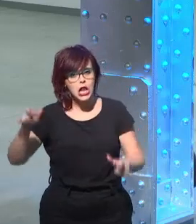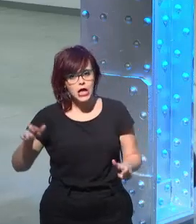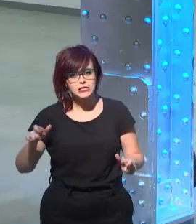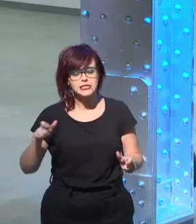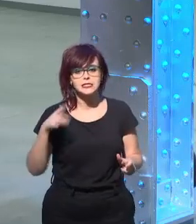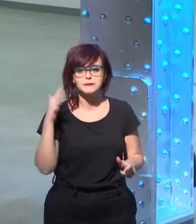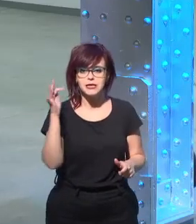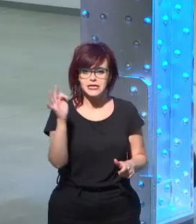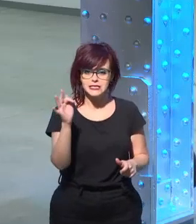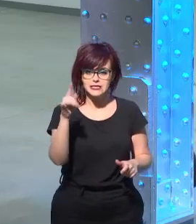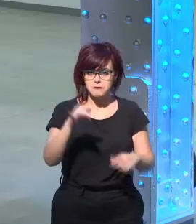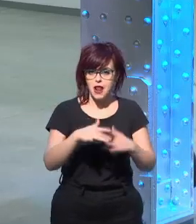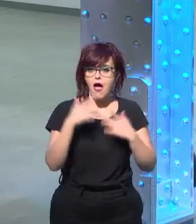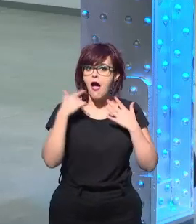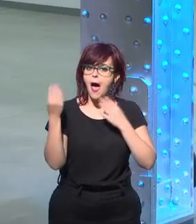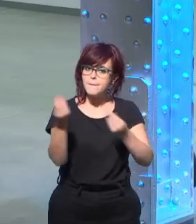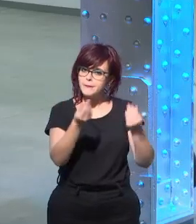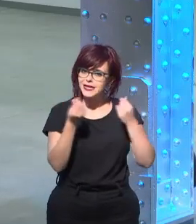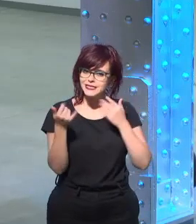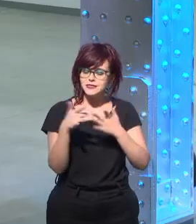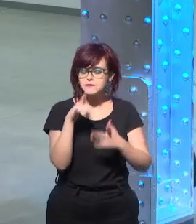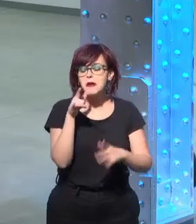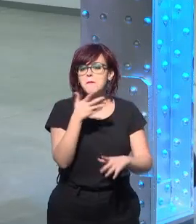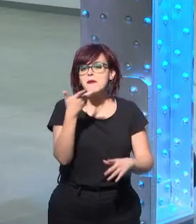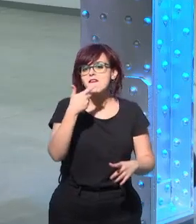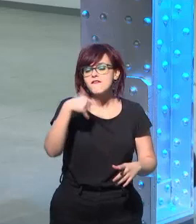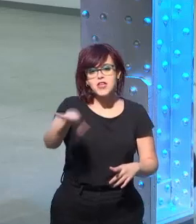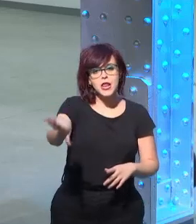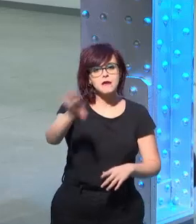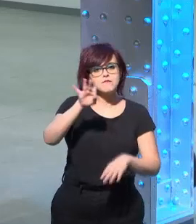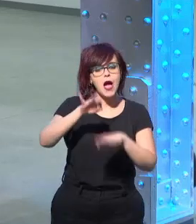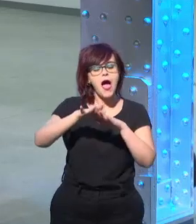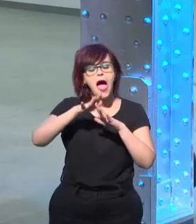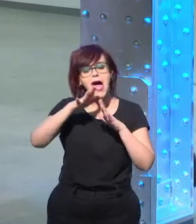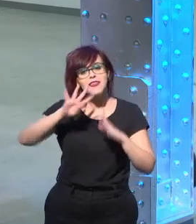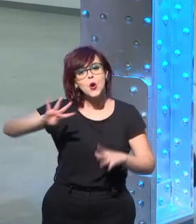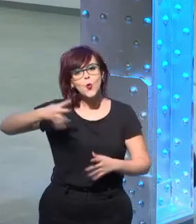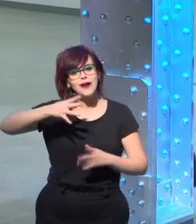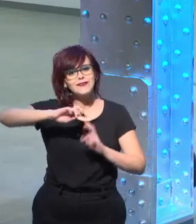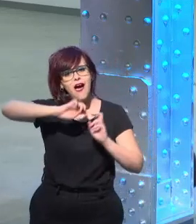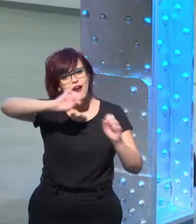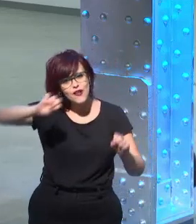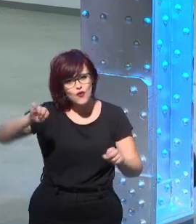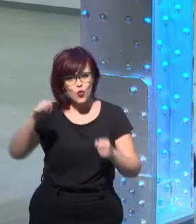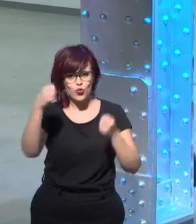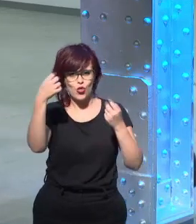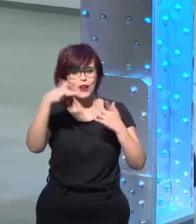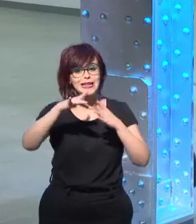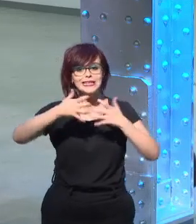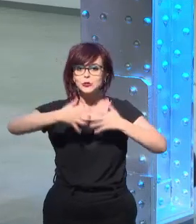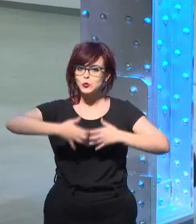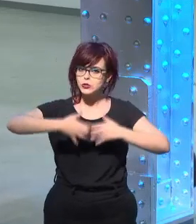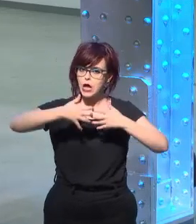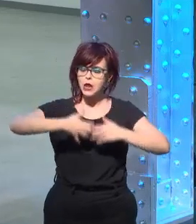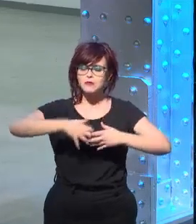o ambientes donde se prefiere hablar de una cuarta revolución industrial. Yo creo que va